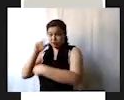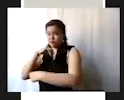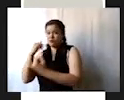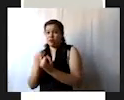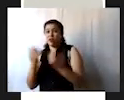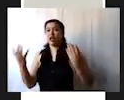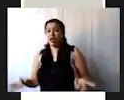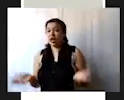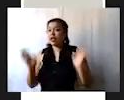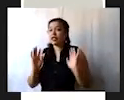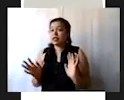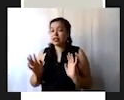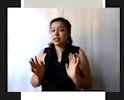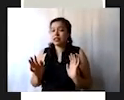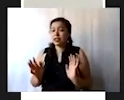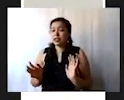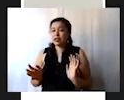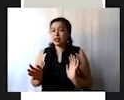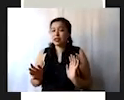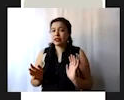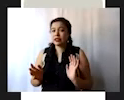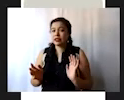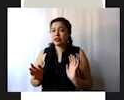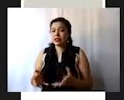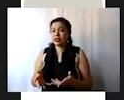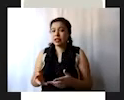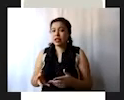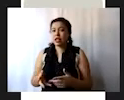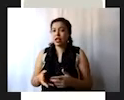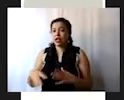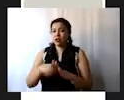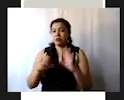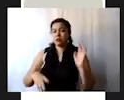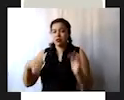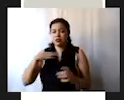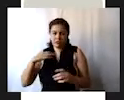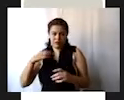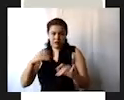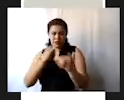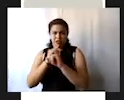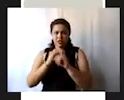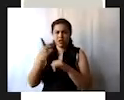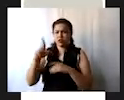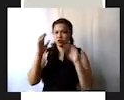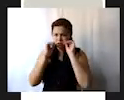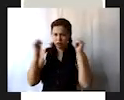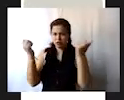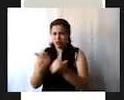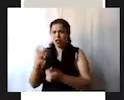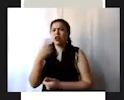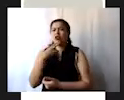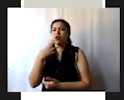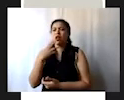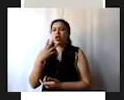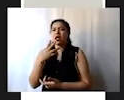le piden, como por ejemplo el de unos voluntarios en línea, al que cualquiera de sus organizaciones podría aplicar,